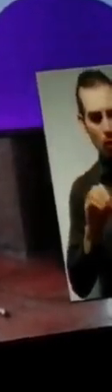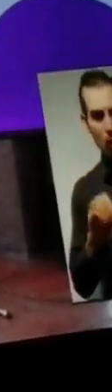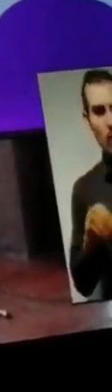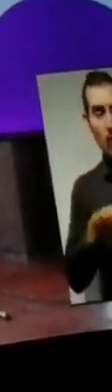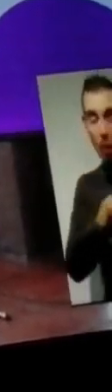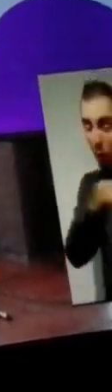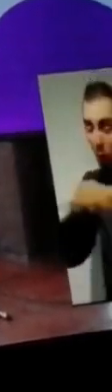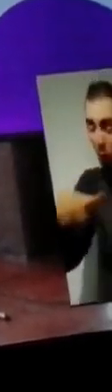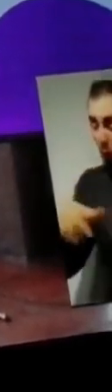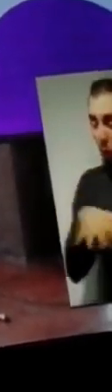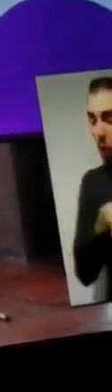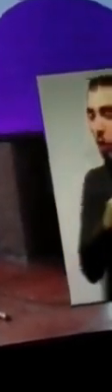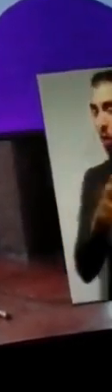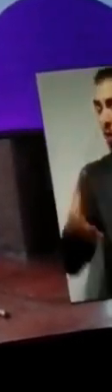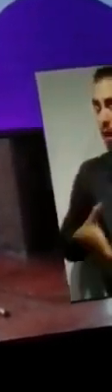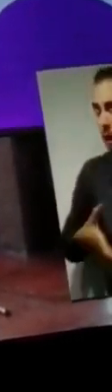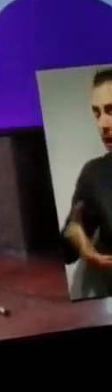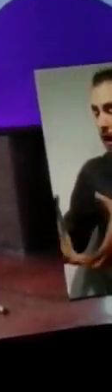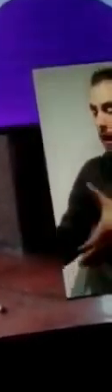¿Sigue? Por favor.